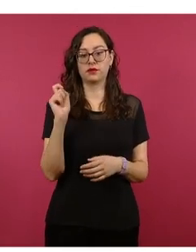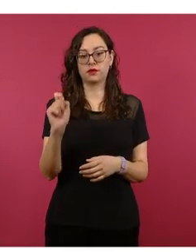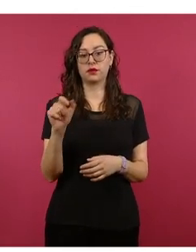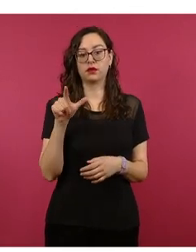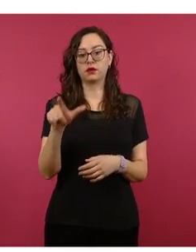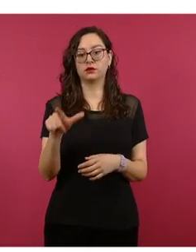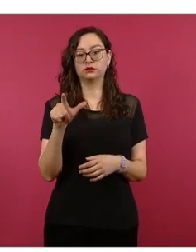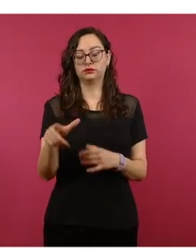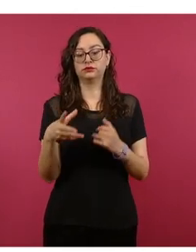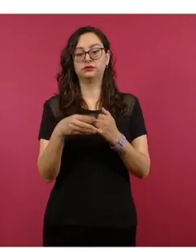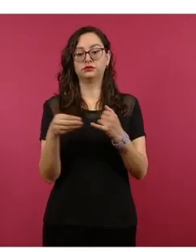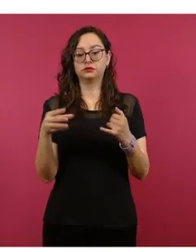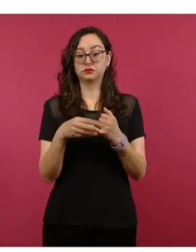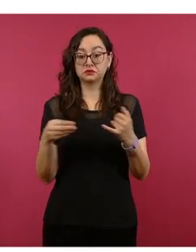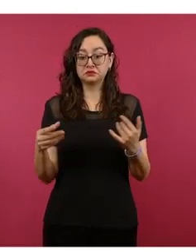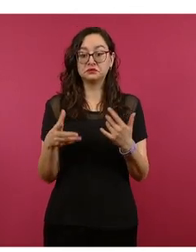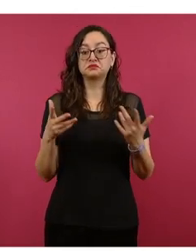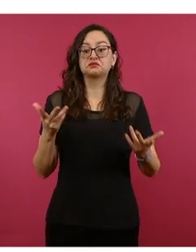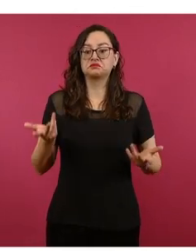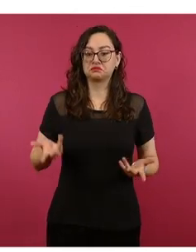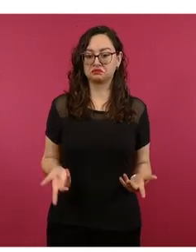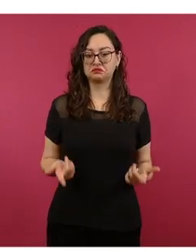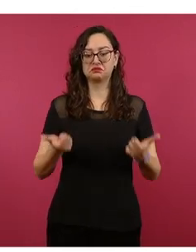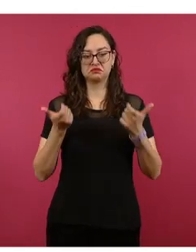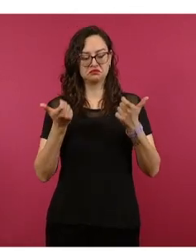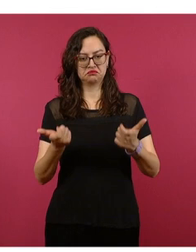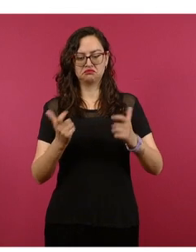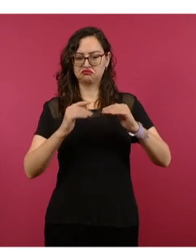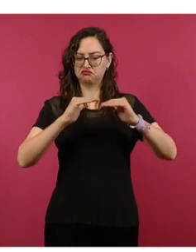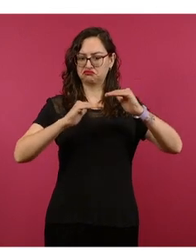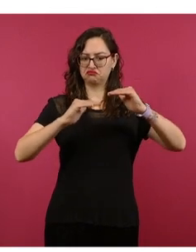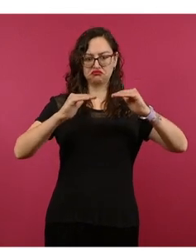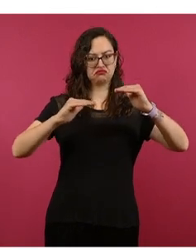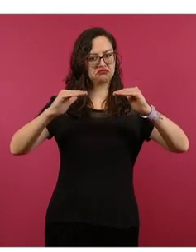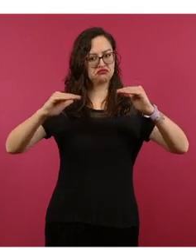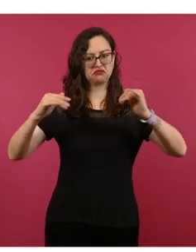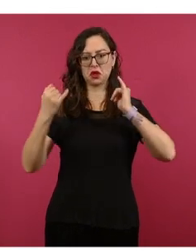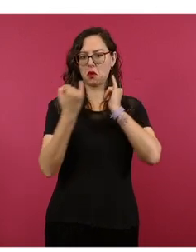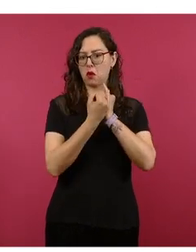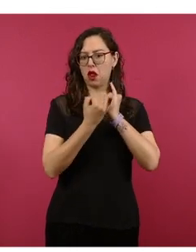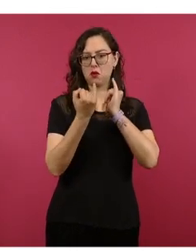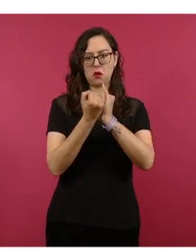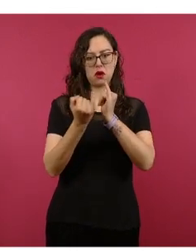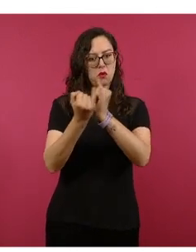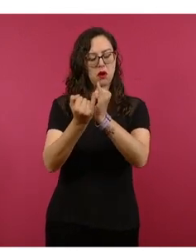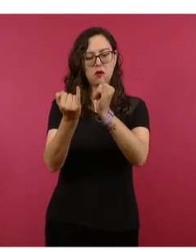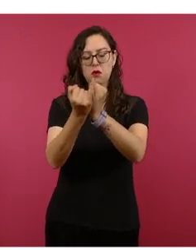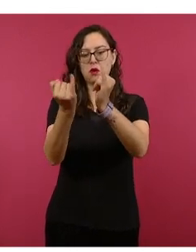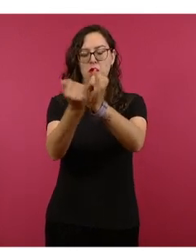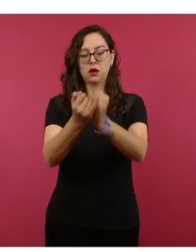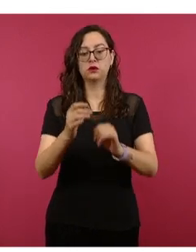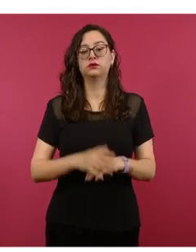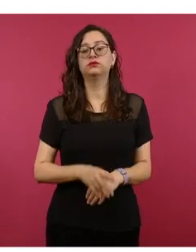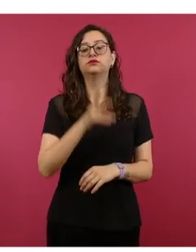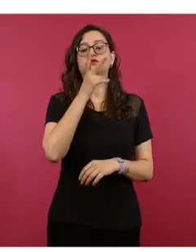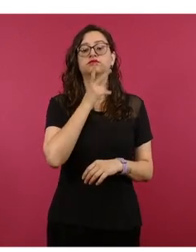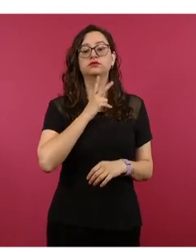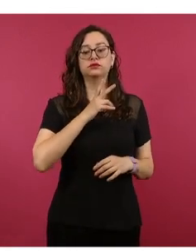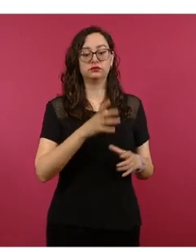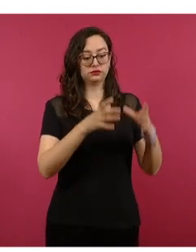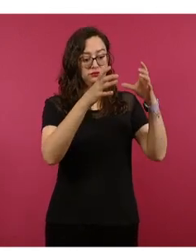25 pesos con 17 centavos. Seguimos manteniendo precios estables. En el tema de la mezcla mexicana, el referente internacional fueron